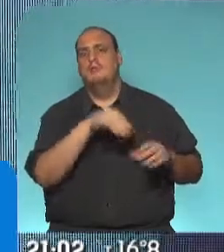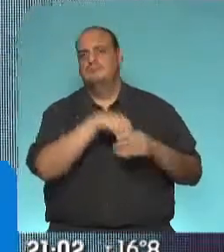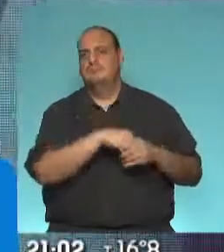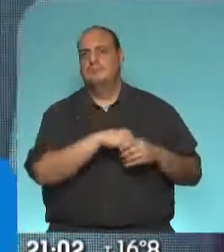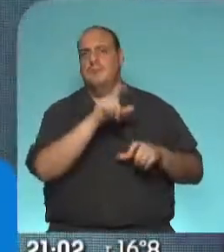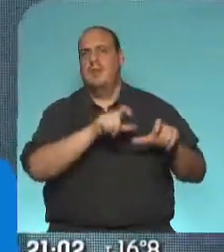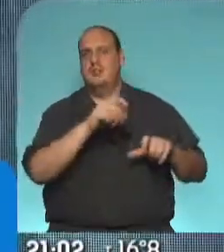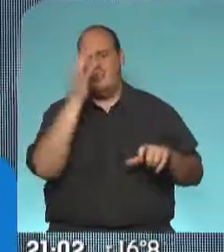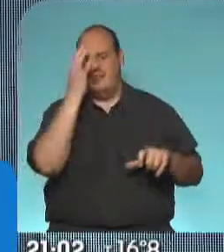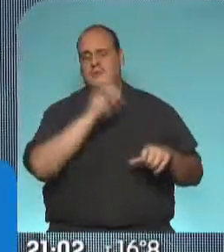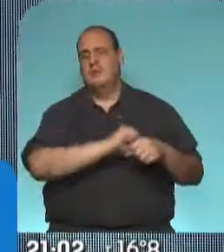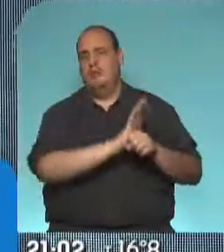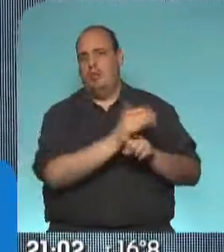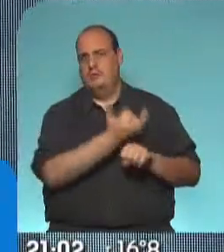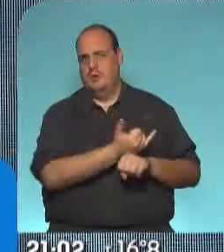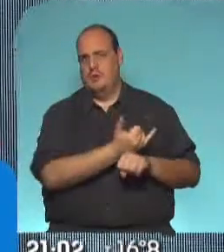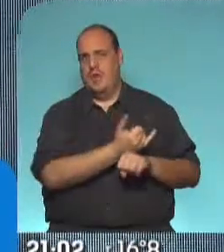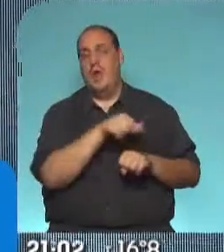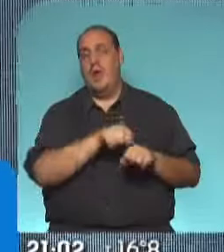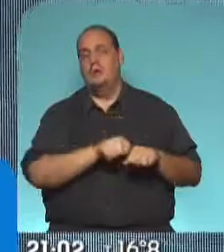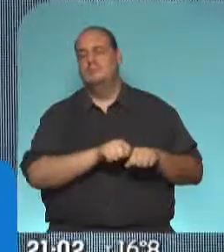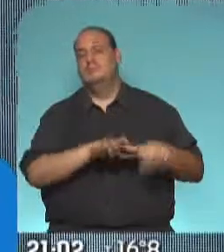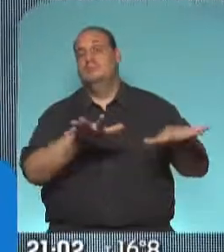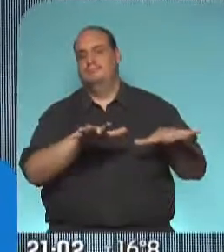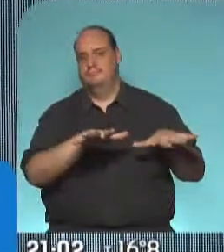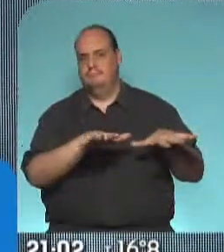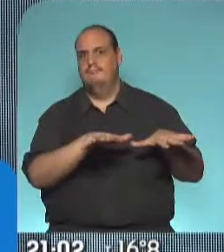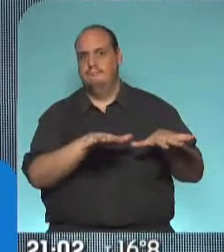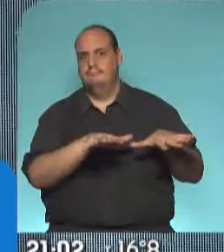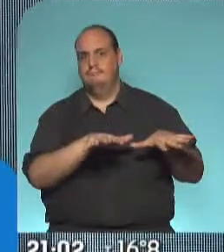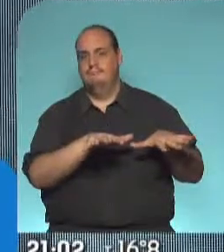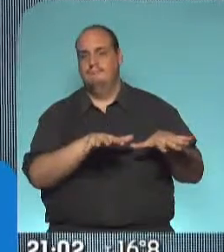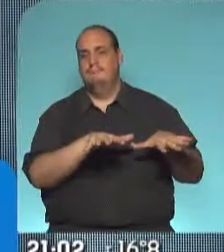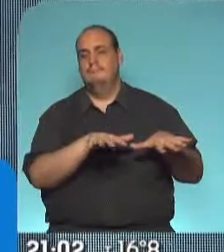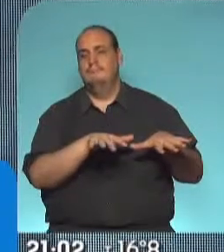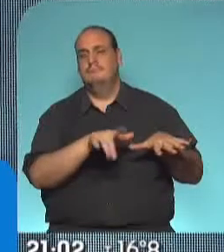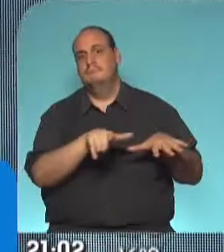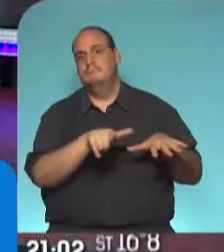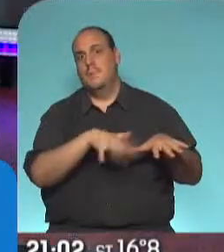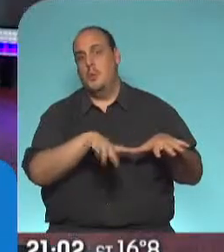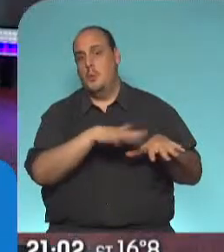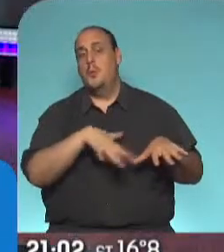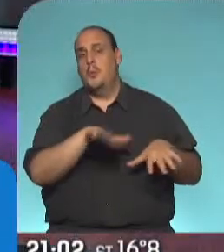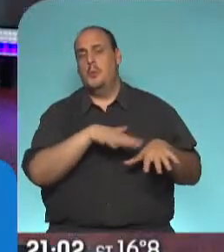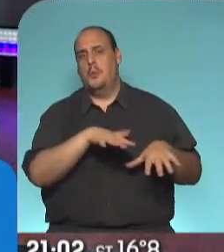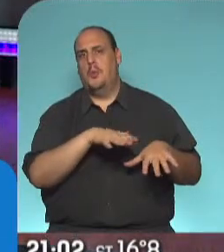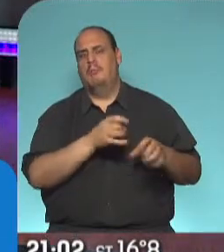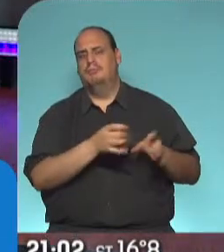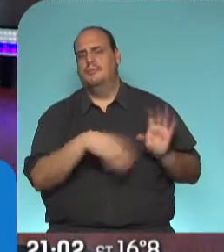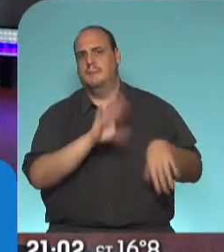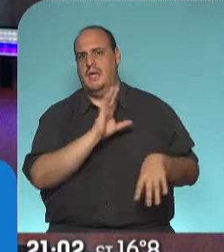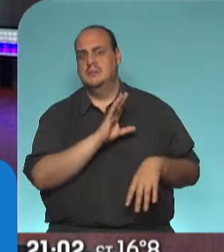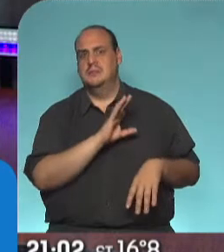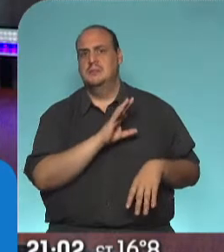eso hizo elevar la cifra totalmente la tasa de infección de Flores y llegó a ser el barrio con mayor cantidad de contagiados.